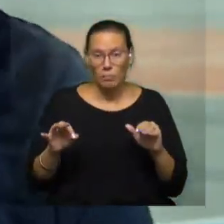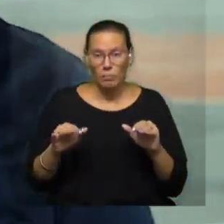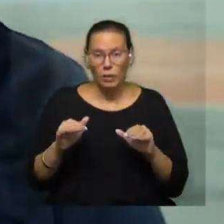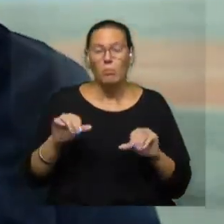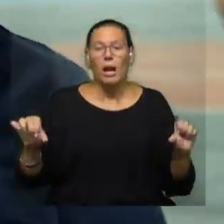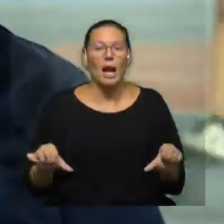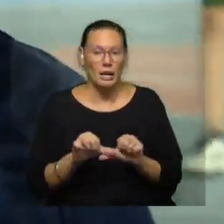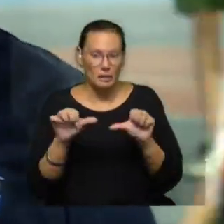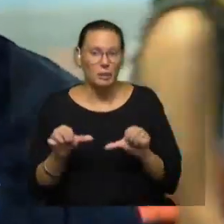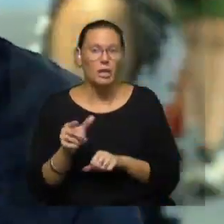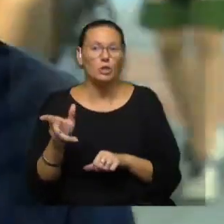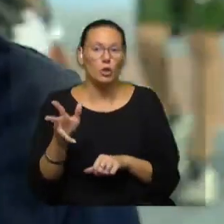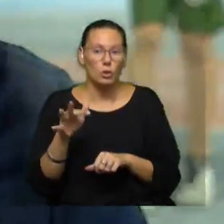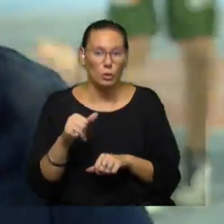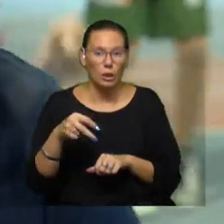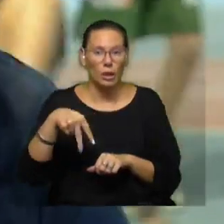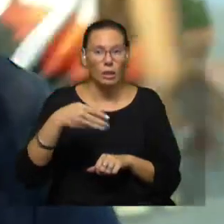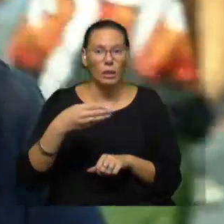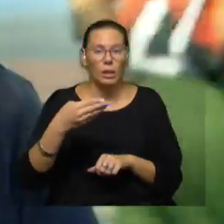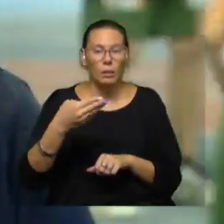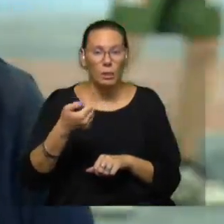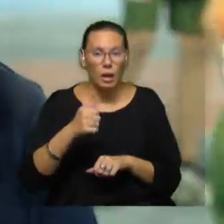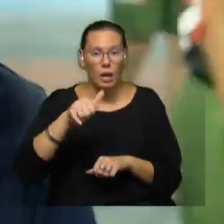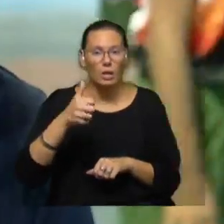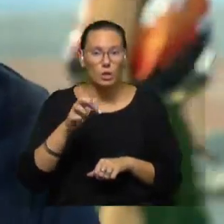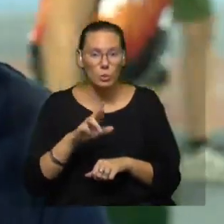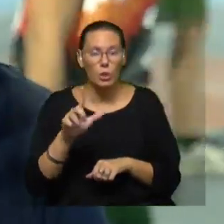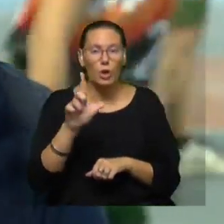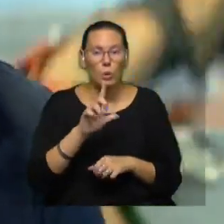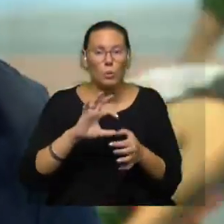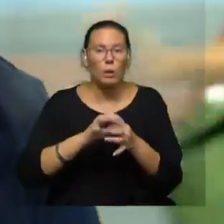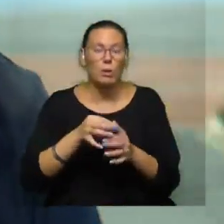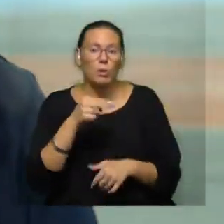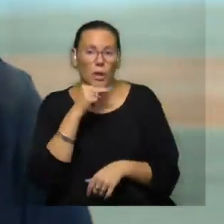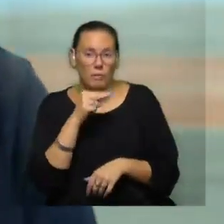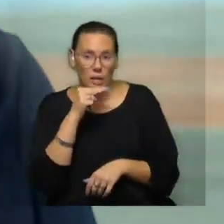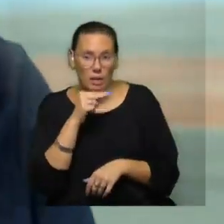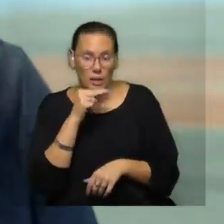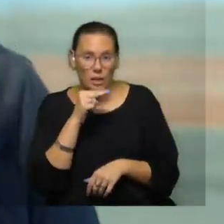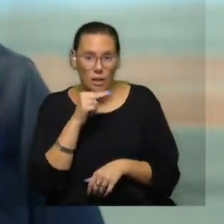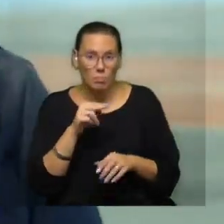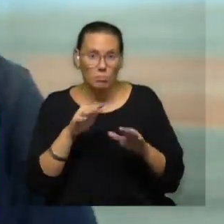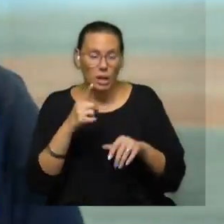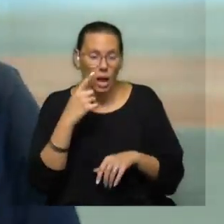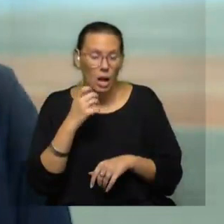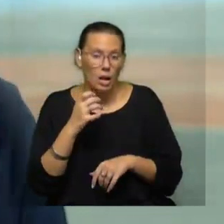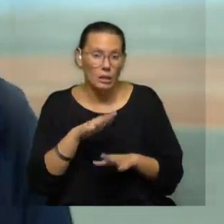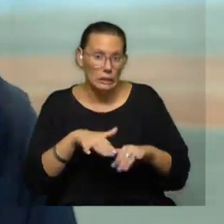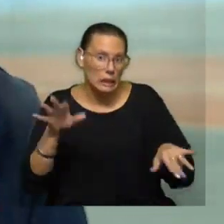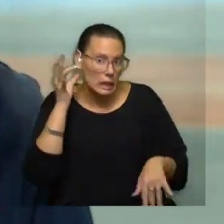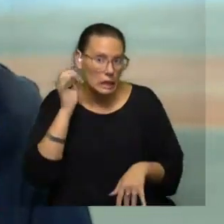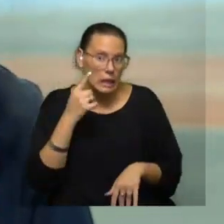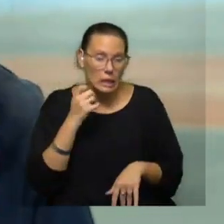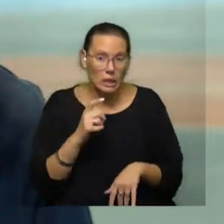las actividades diarias lo que es NBA Junior. Y lunes, miércoles y viernes para chicos y chicas de 6